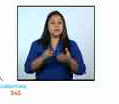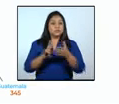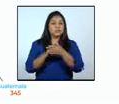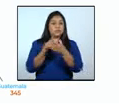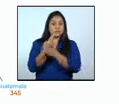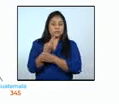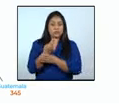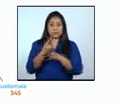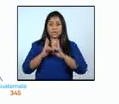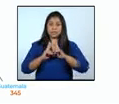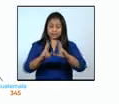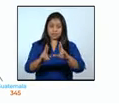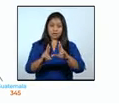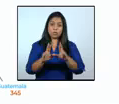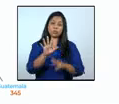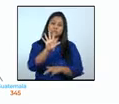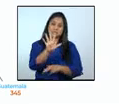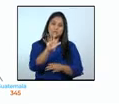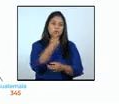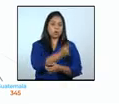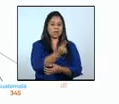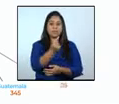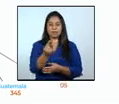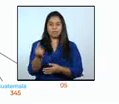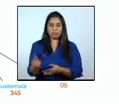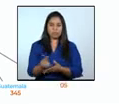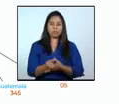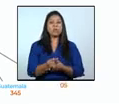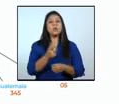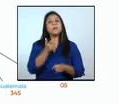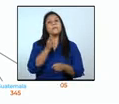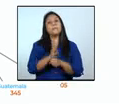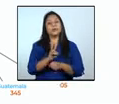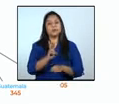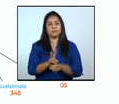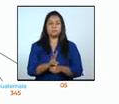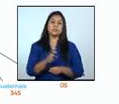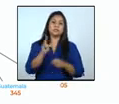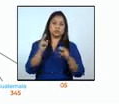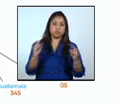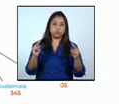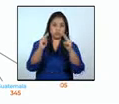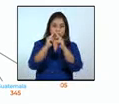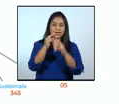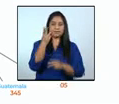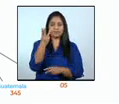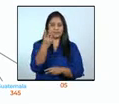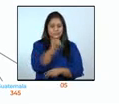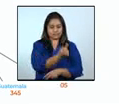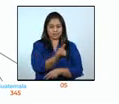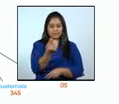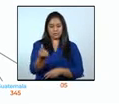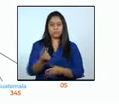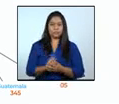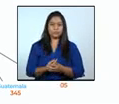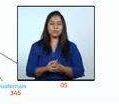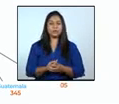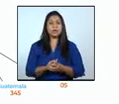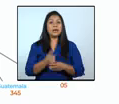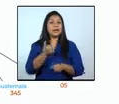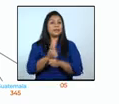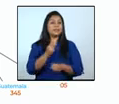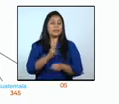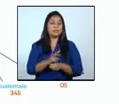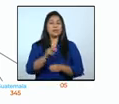y Retaluleu con 5 cada uno, Baja Verapaz y Sololá con 3 casos cada uno, Alta